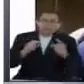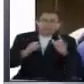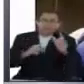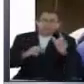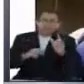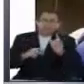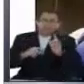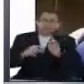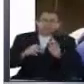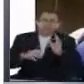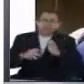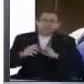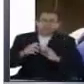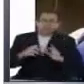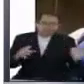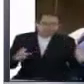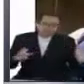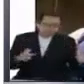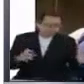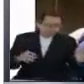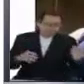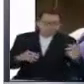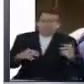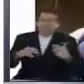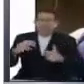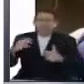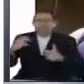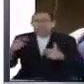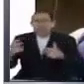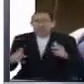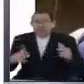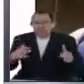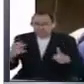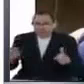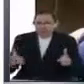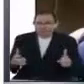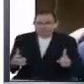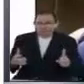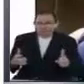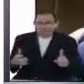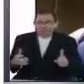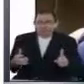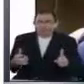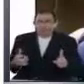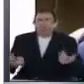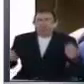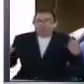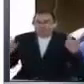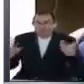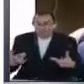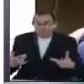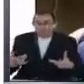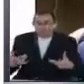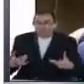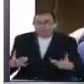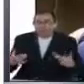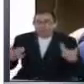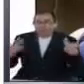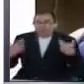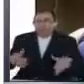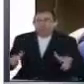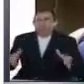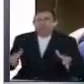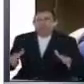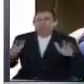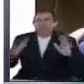Entonces, usted puede analizar esta liberación. Se está haciendo de una forma ordenada. El Espíritu Santo